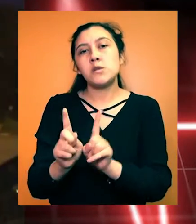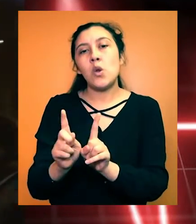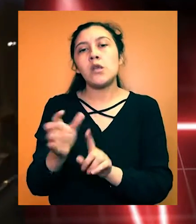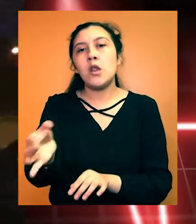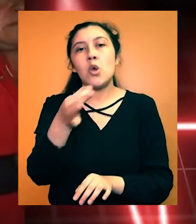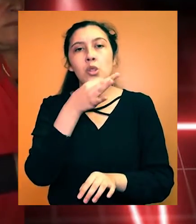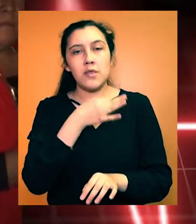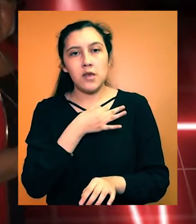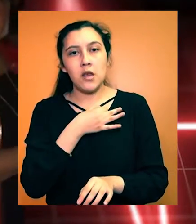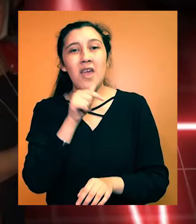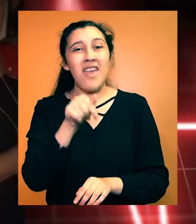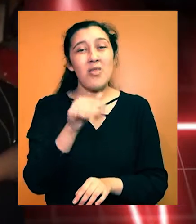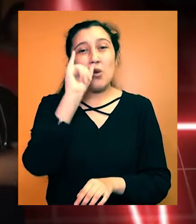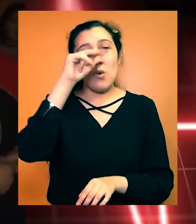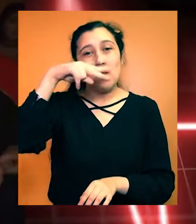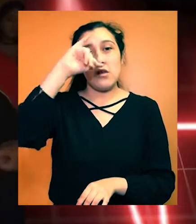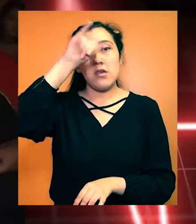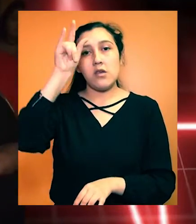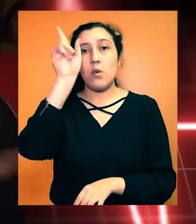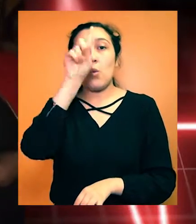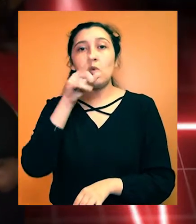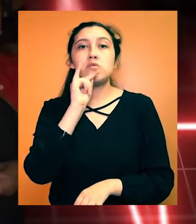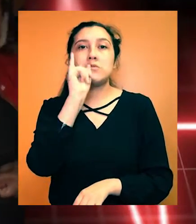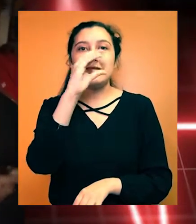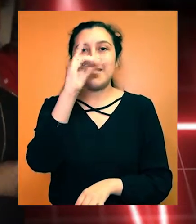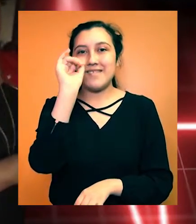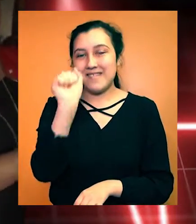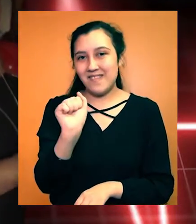nosotros y los vean la cara. Esto es injusticia, haberlo hecho a puerta